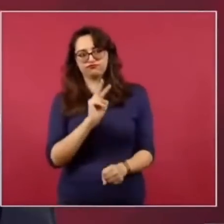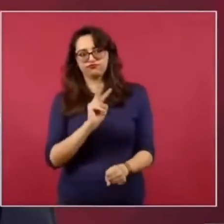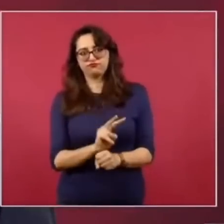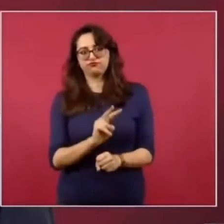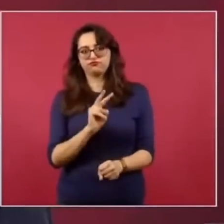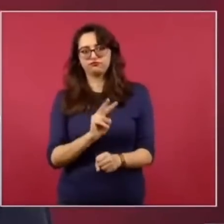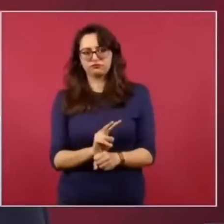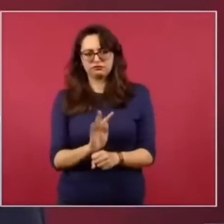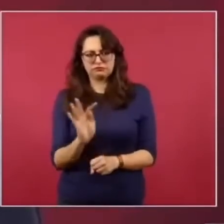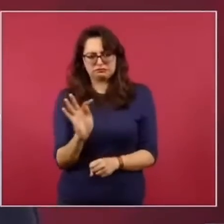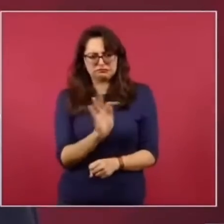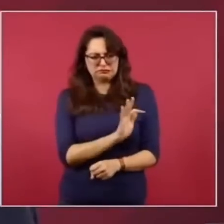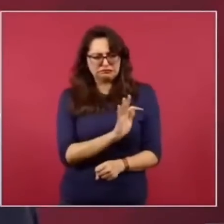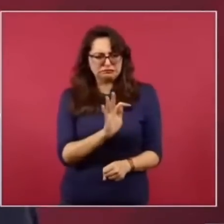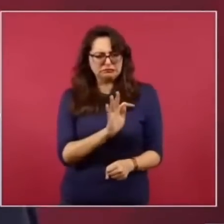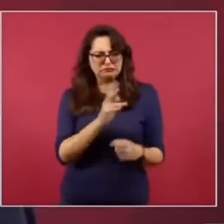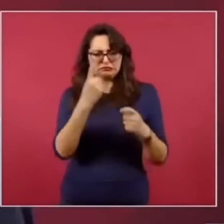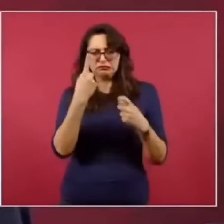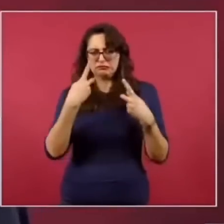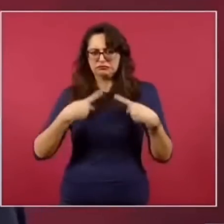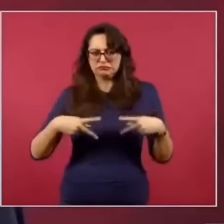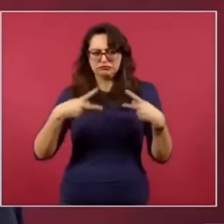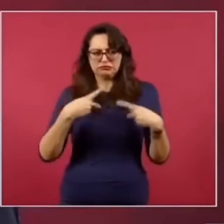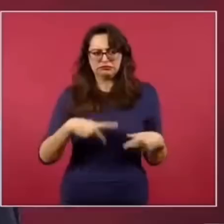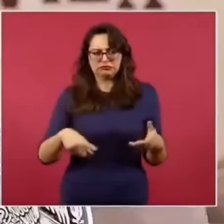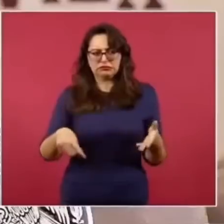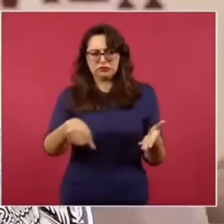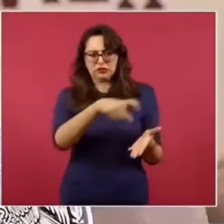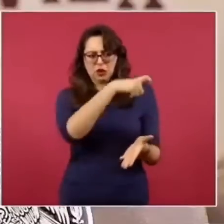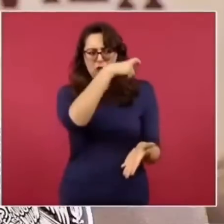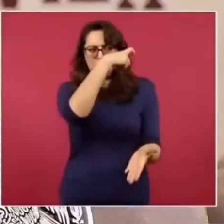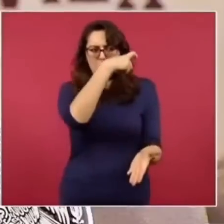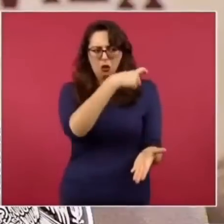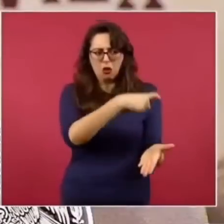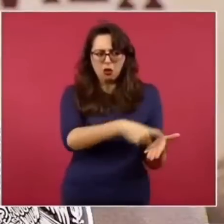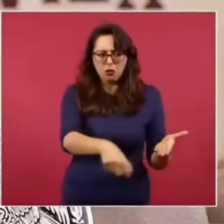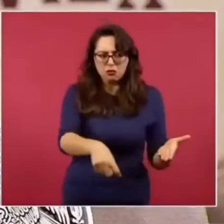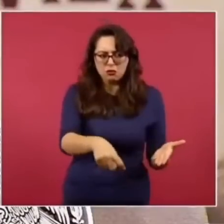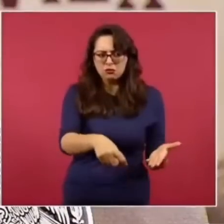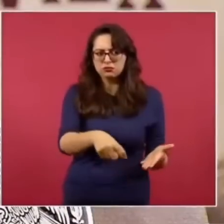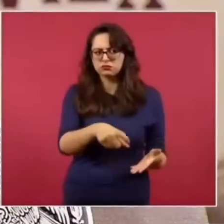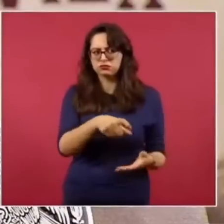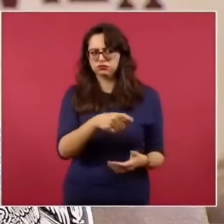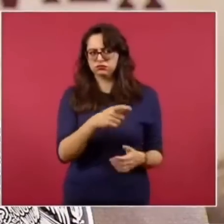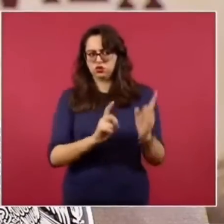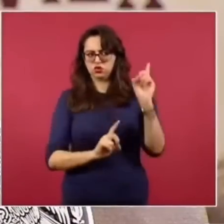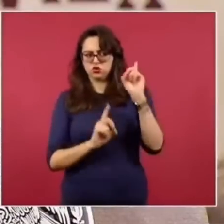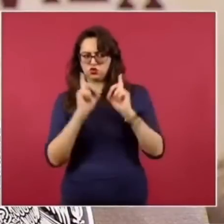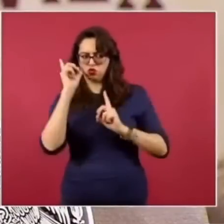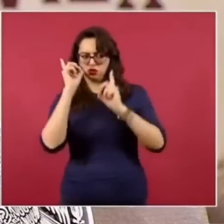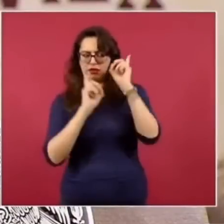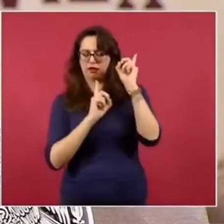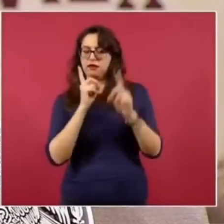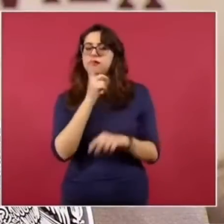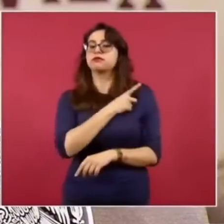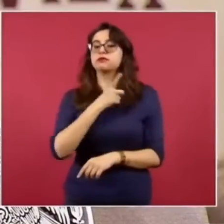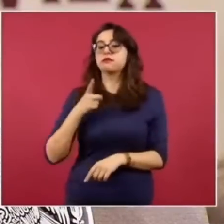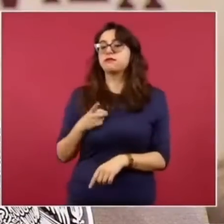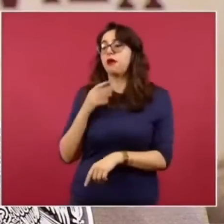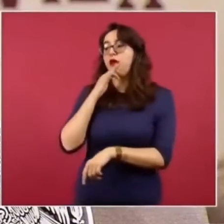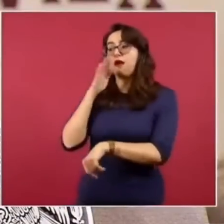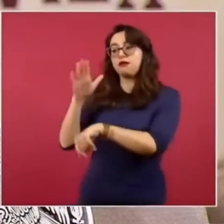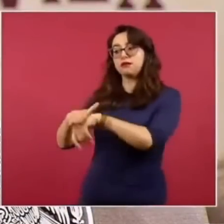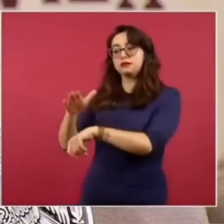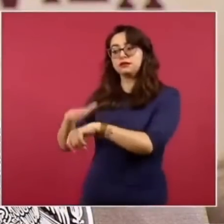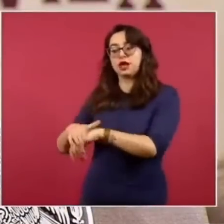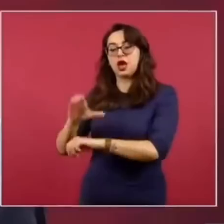la COFEPRIS en esta plataforma muy poderosa que se desarrolló con la ayuda de la Secretaría de Marina. Y es una